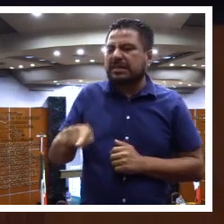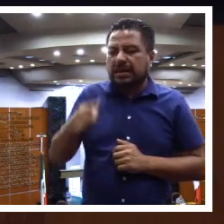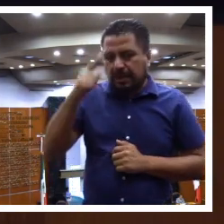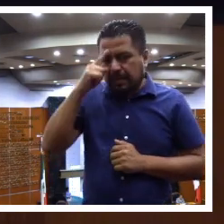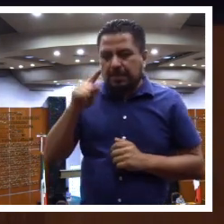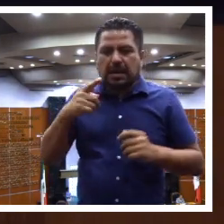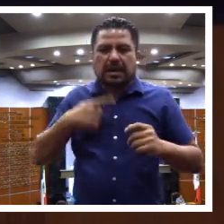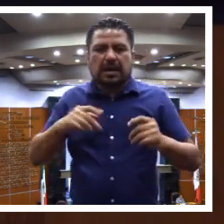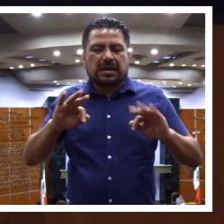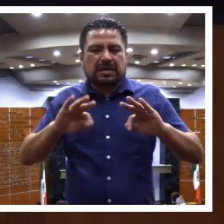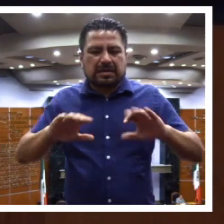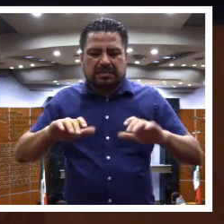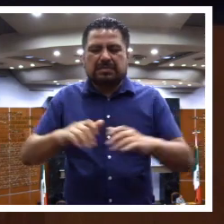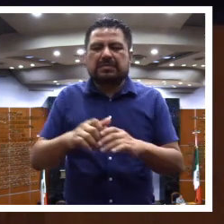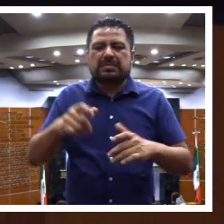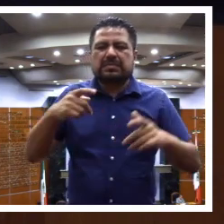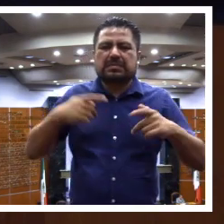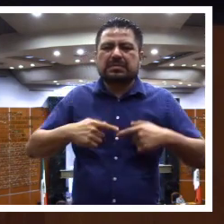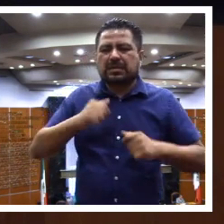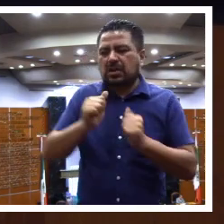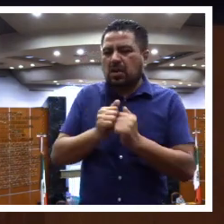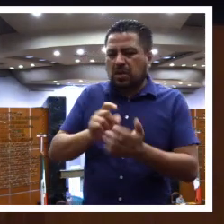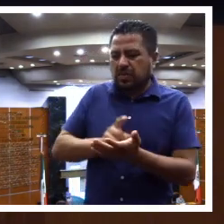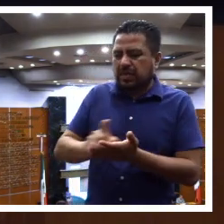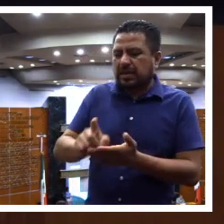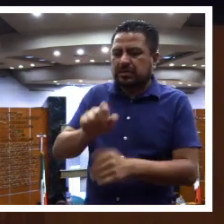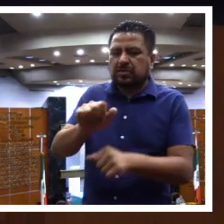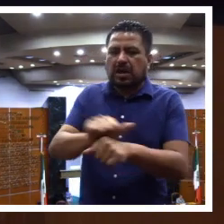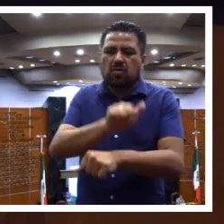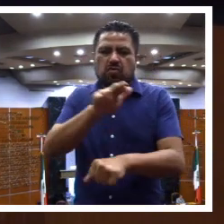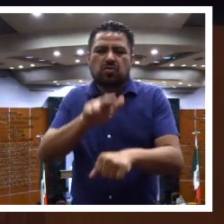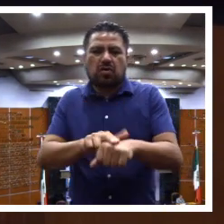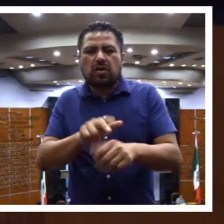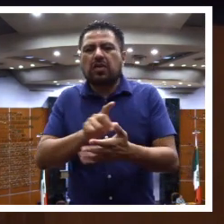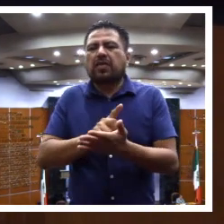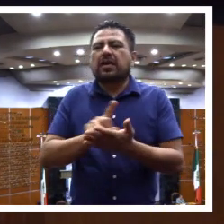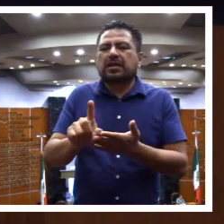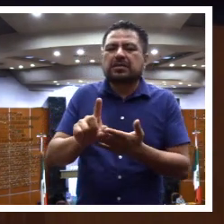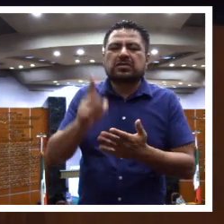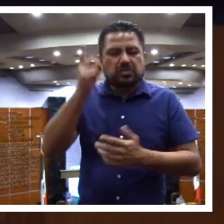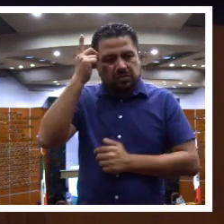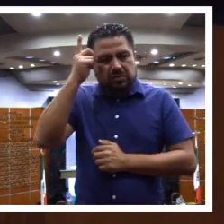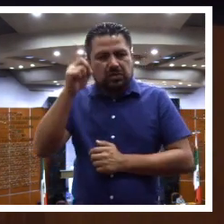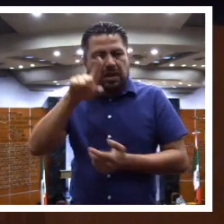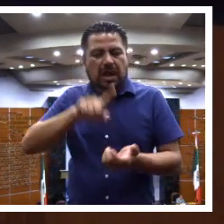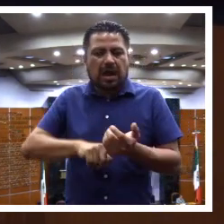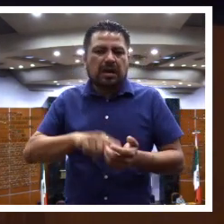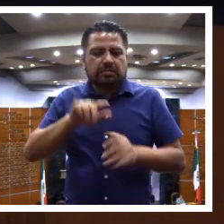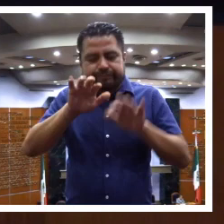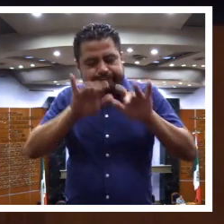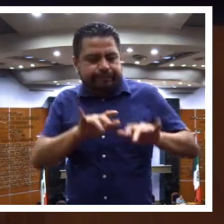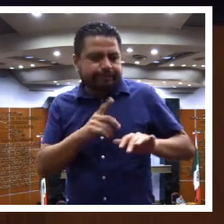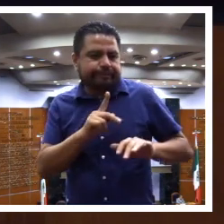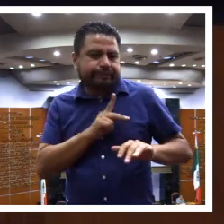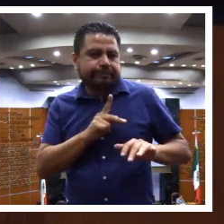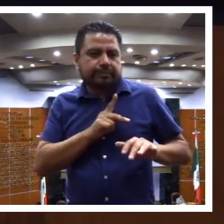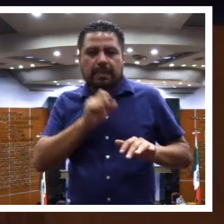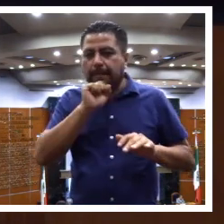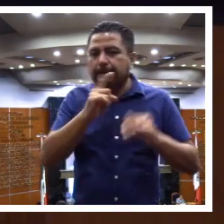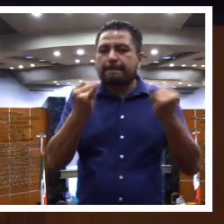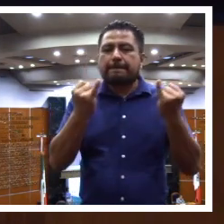delitos relacionados con los derechos de autor derechos de propiedad intelectual y